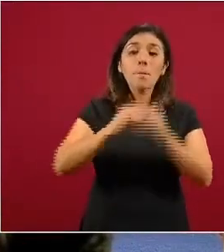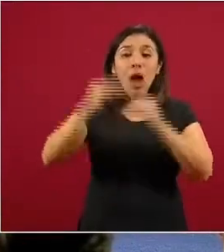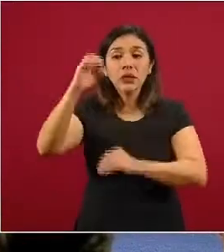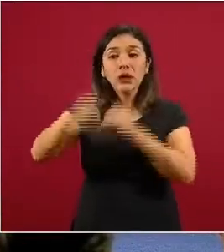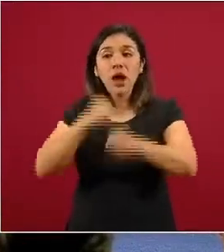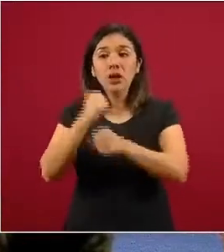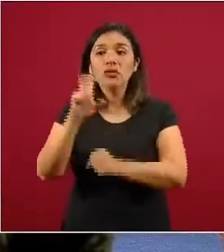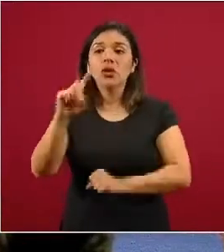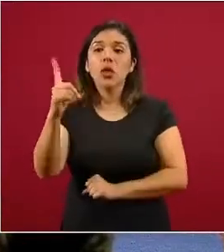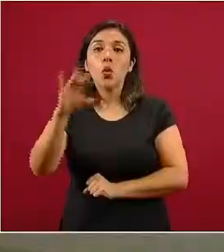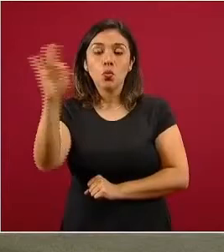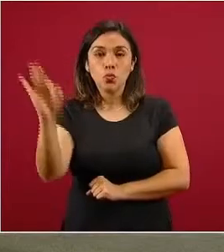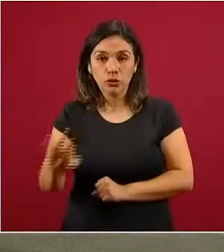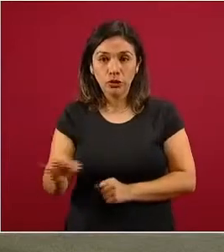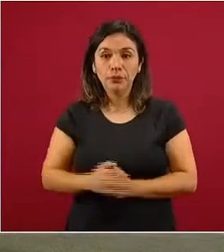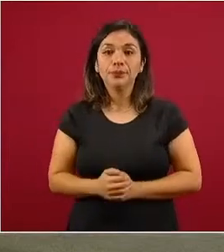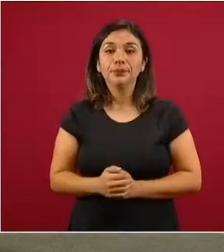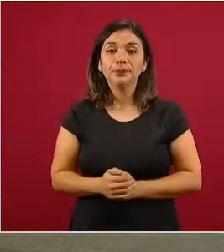31 es